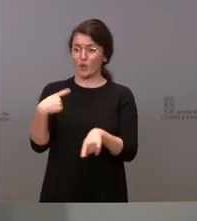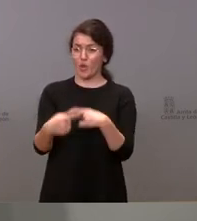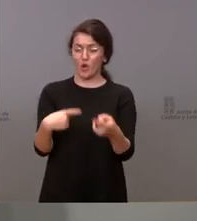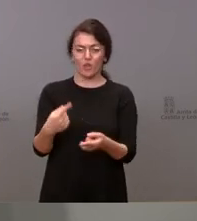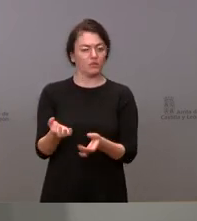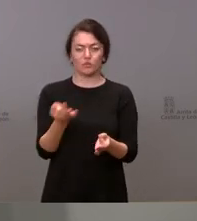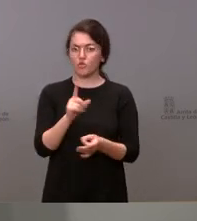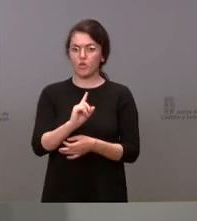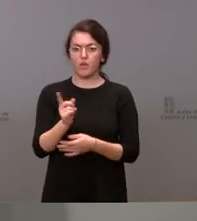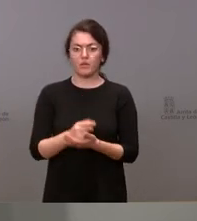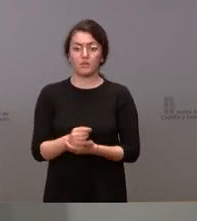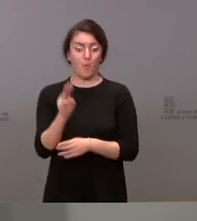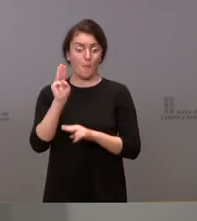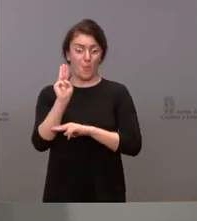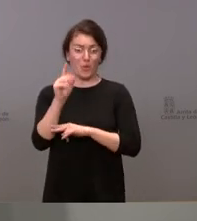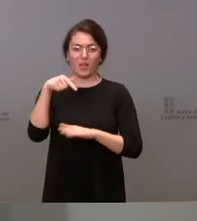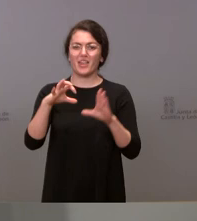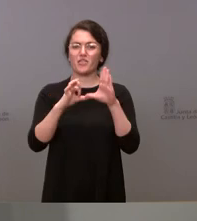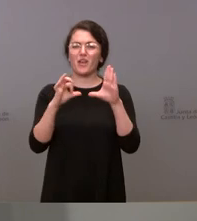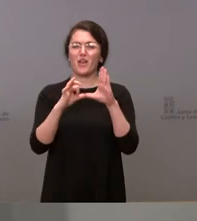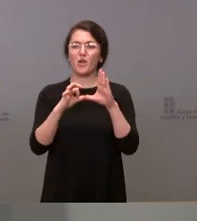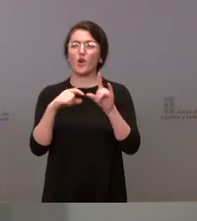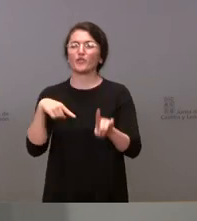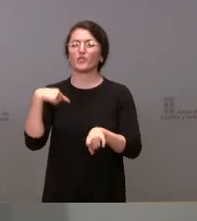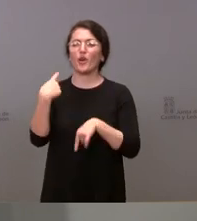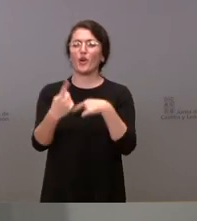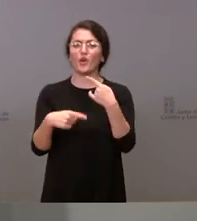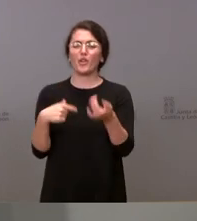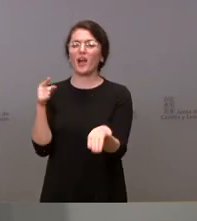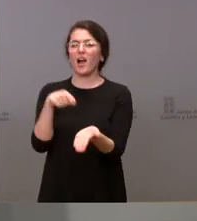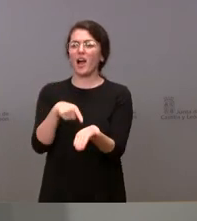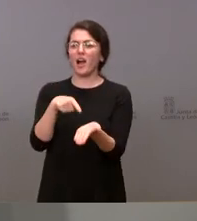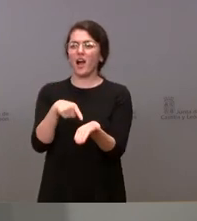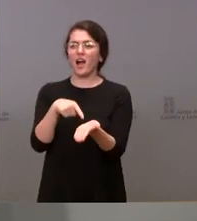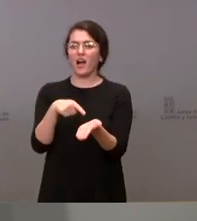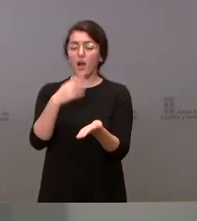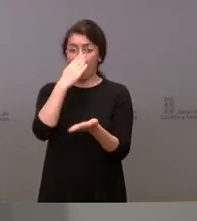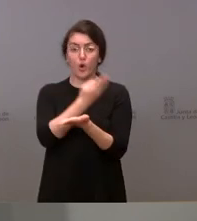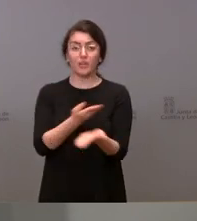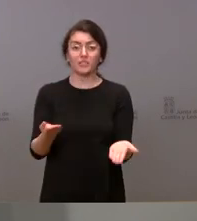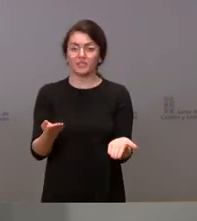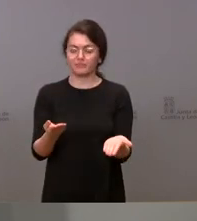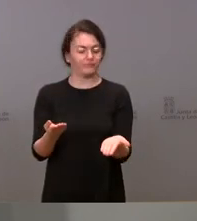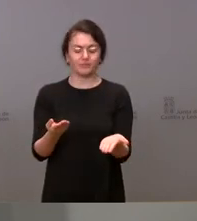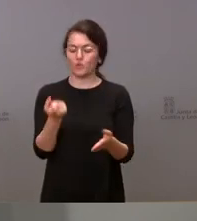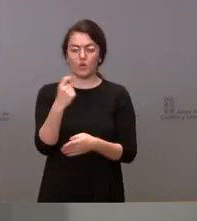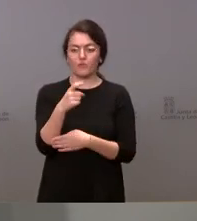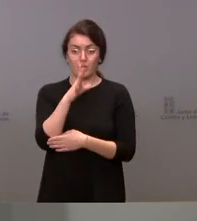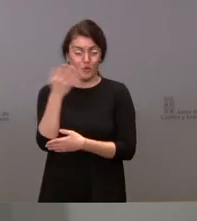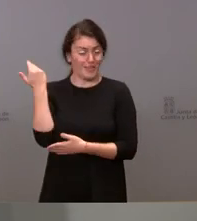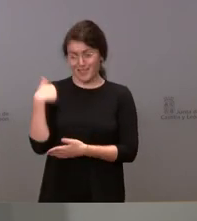Los procuradores de Ciudadanos no tenemos por qué levantarnos todos los días a demostrar nuestra honestidad. Ya la hemos hecho.